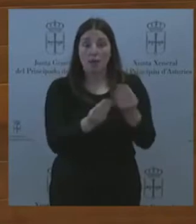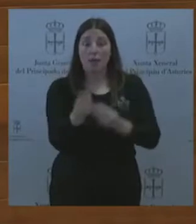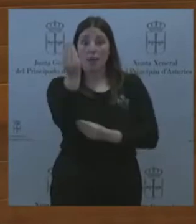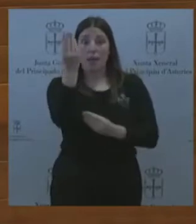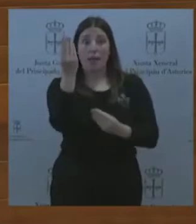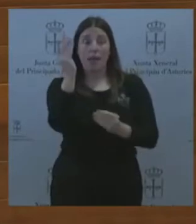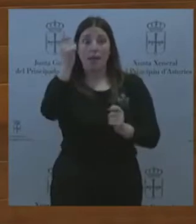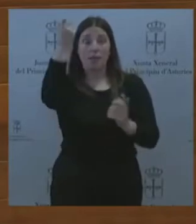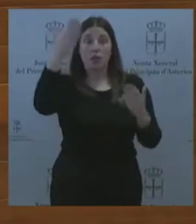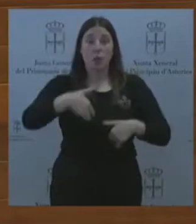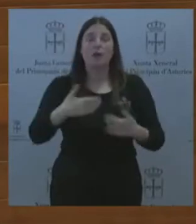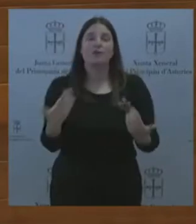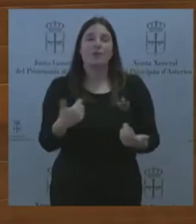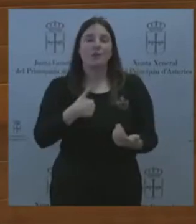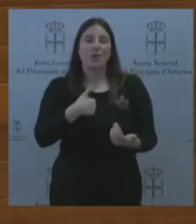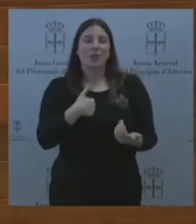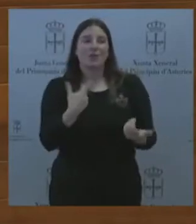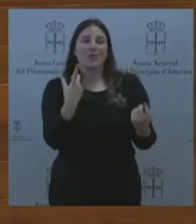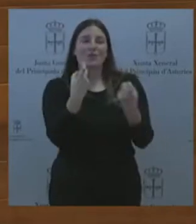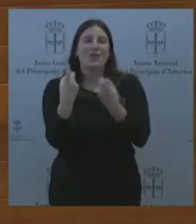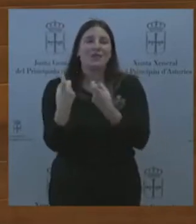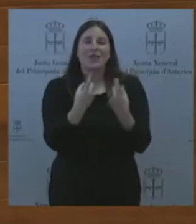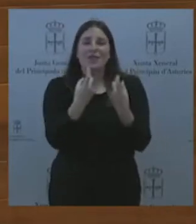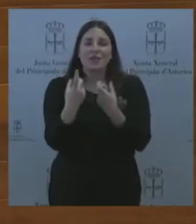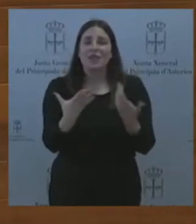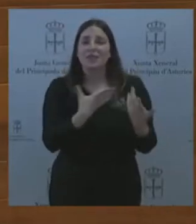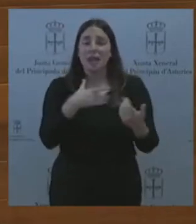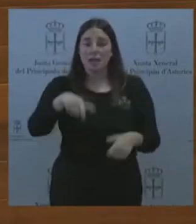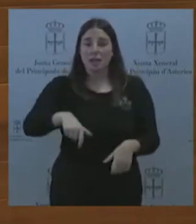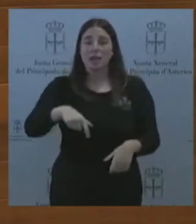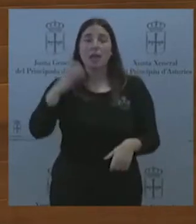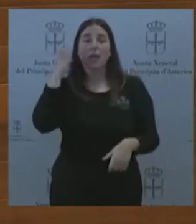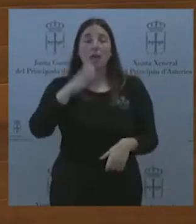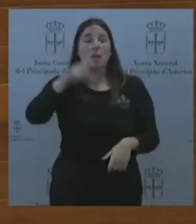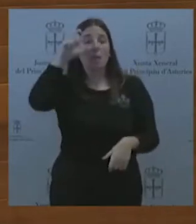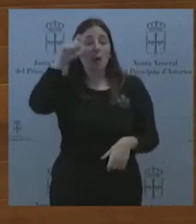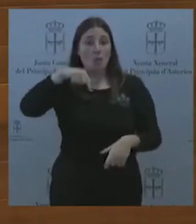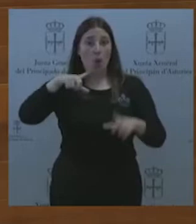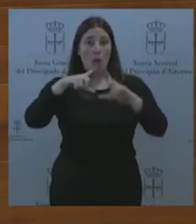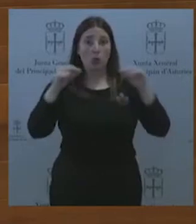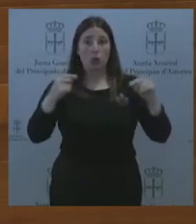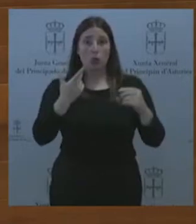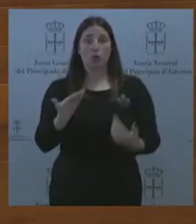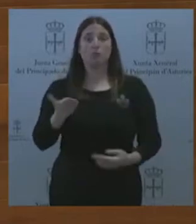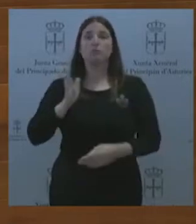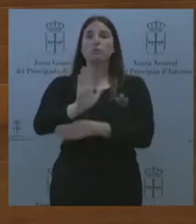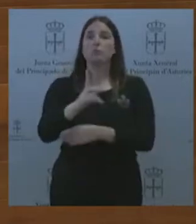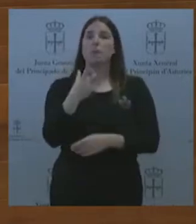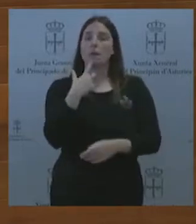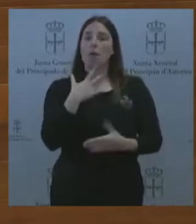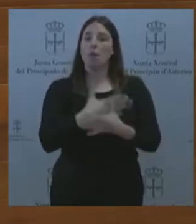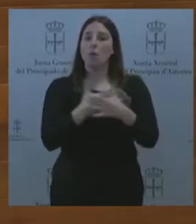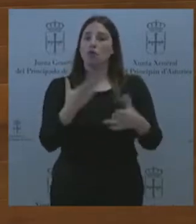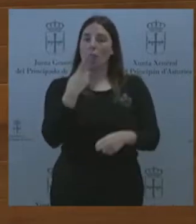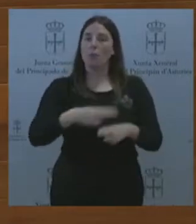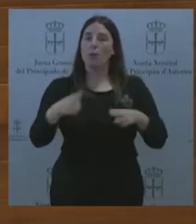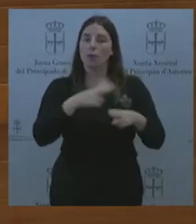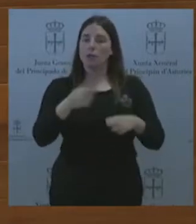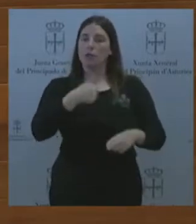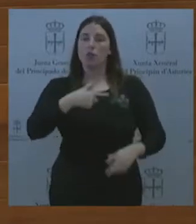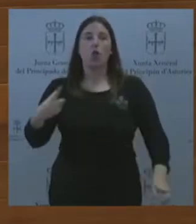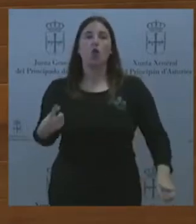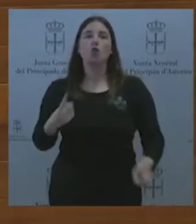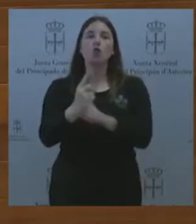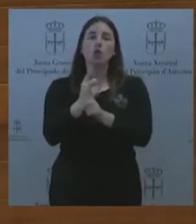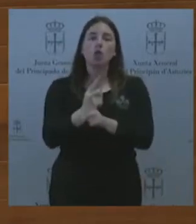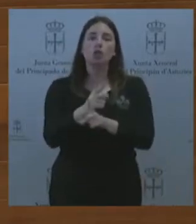señor Barbón desde Asturias se posicione y demuestre voluntad política oponiéndose a que entre en vigor. Pero por